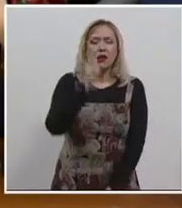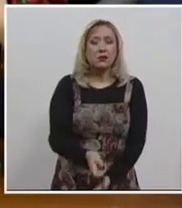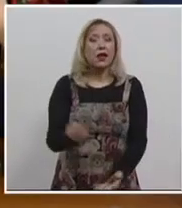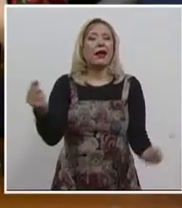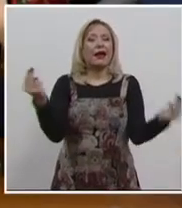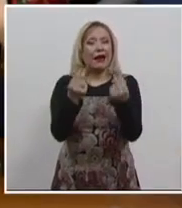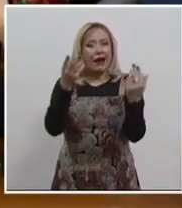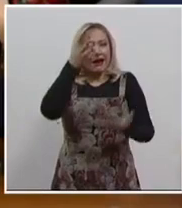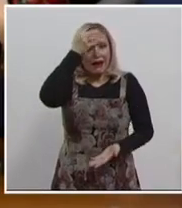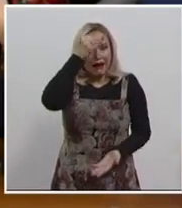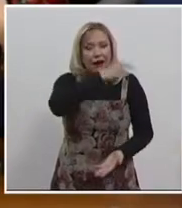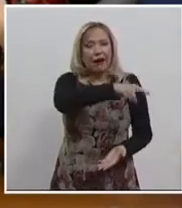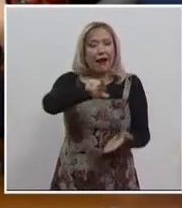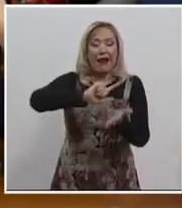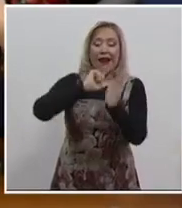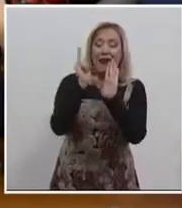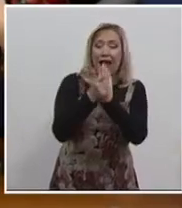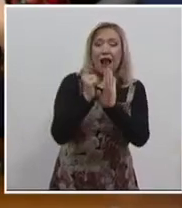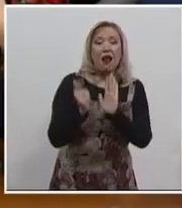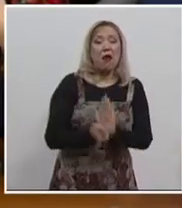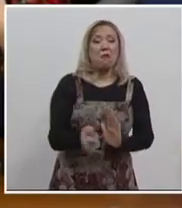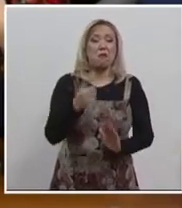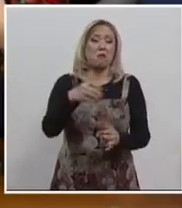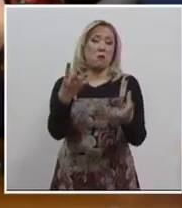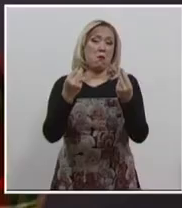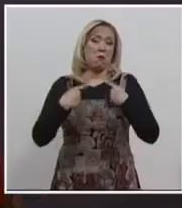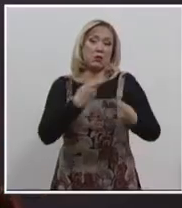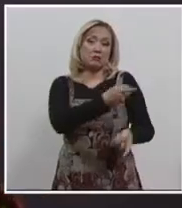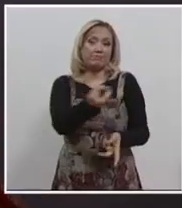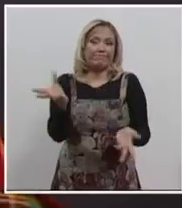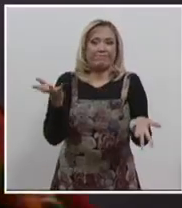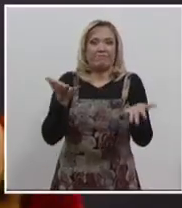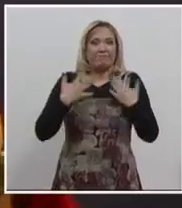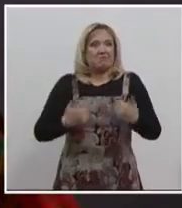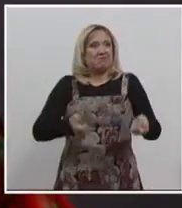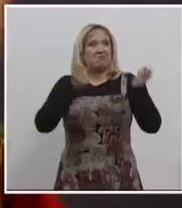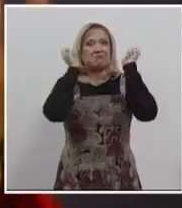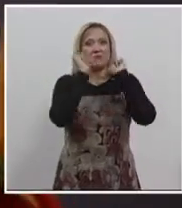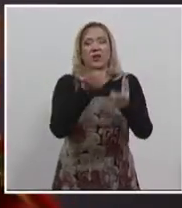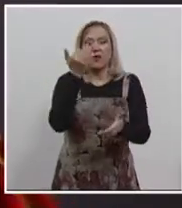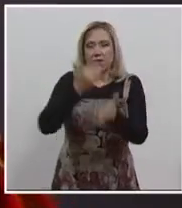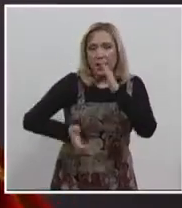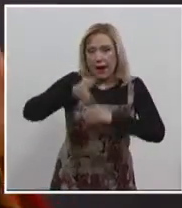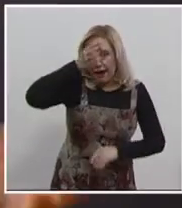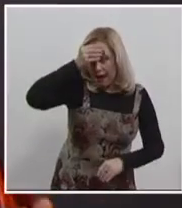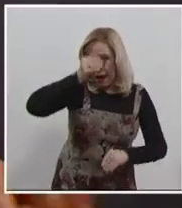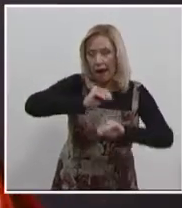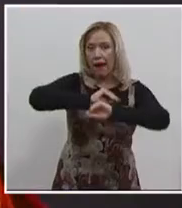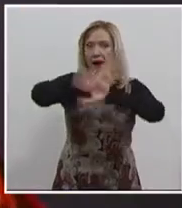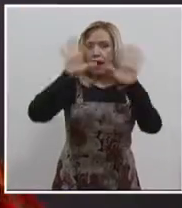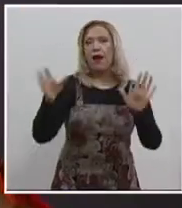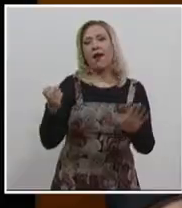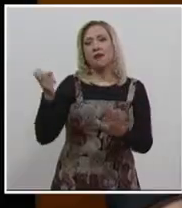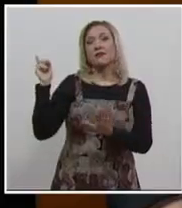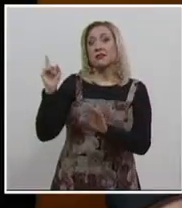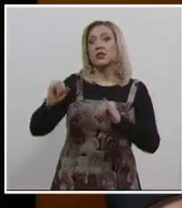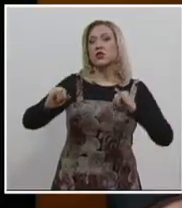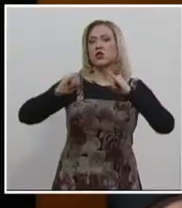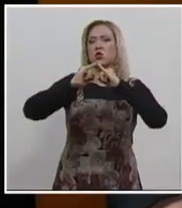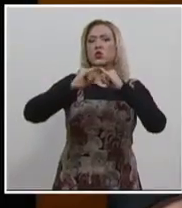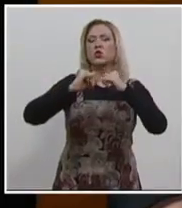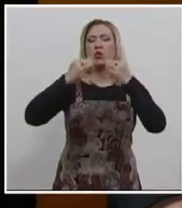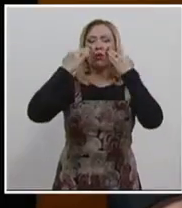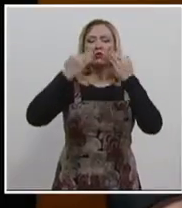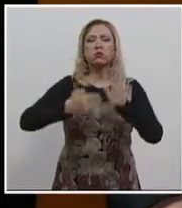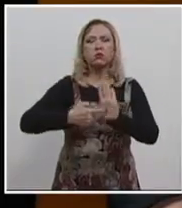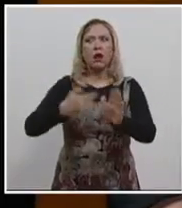el ministro destacaron la sentencia que emitió la Suprema Corte para permitir que el Instituto Nacional de Transparencia sesione con 4